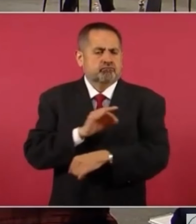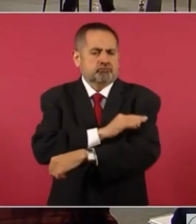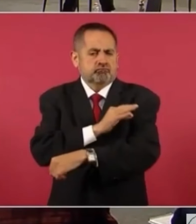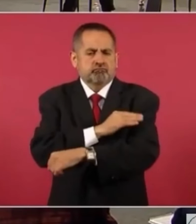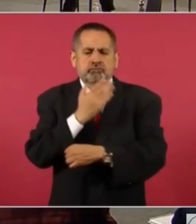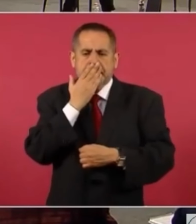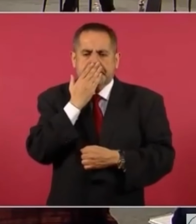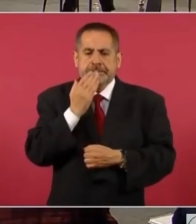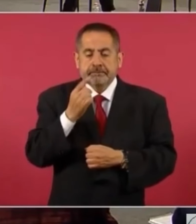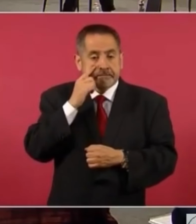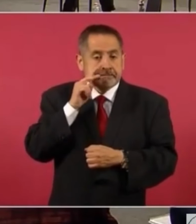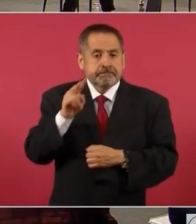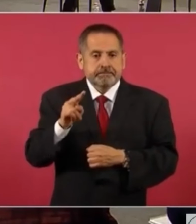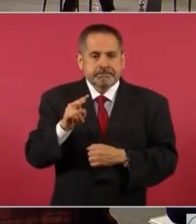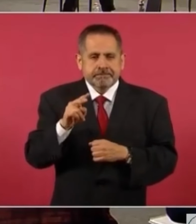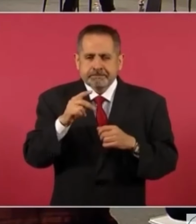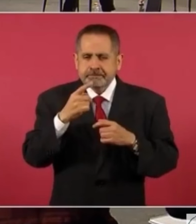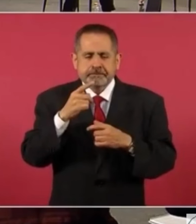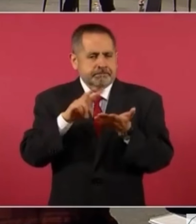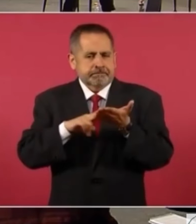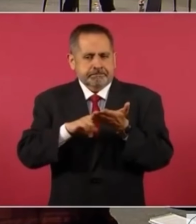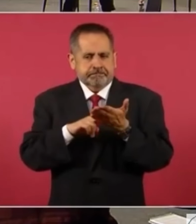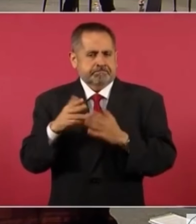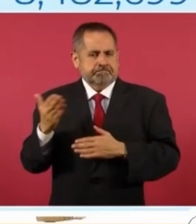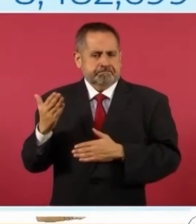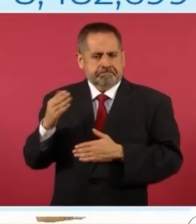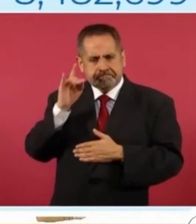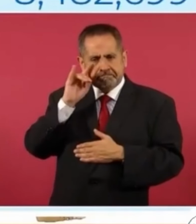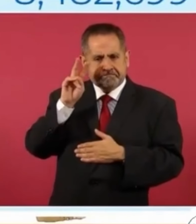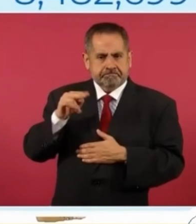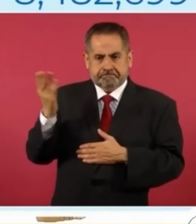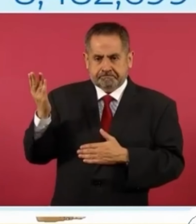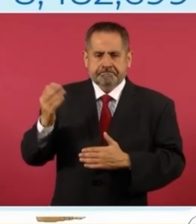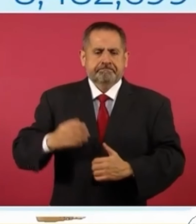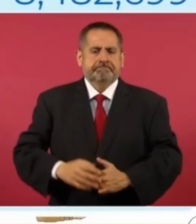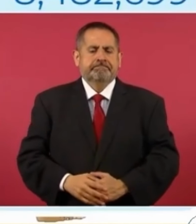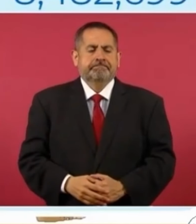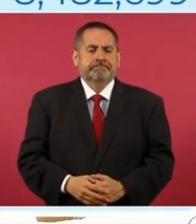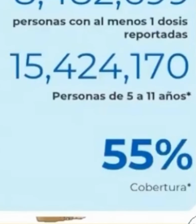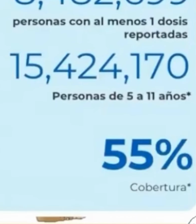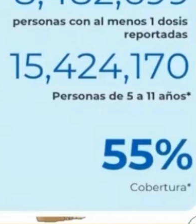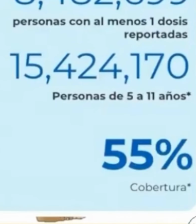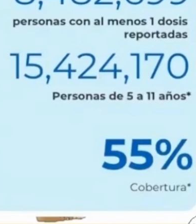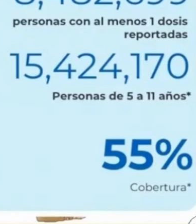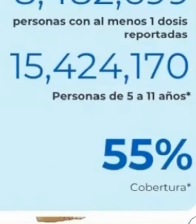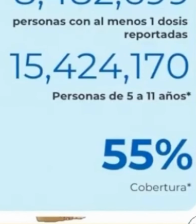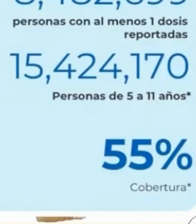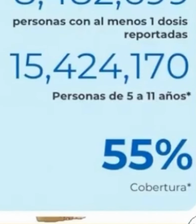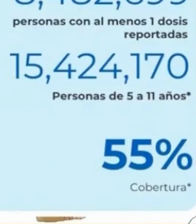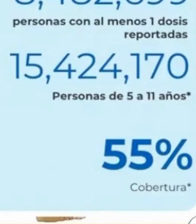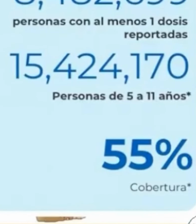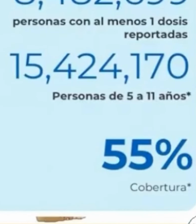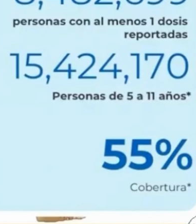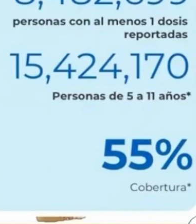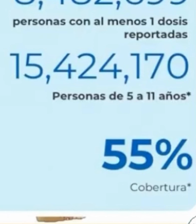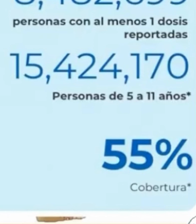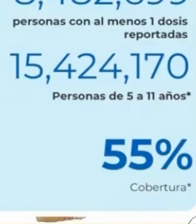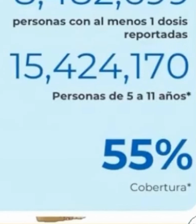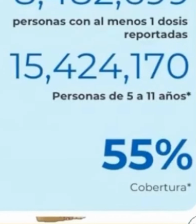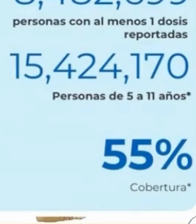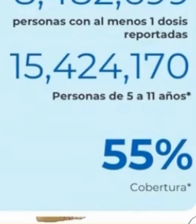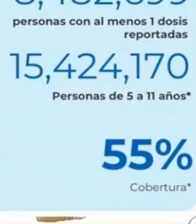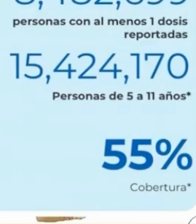el recuadro de color verde en el extremo izquierdo, para toda la población que es elegible. Y una nota independiente de